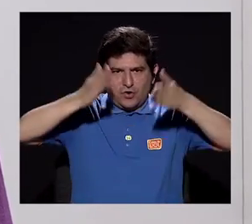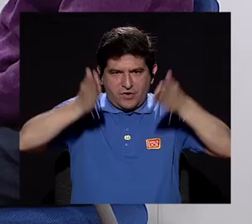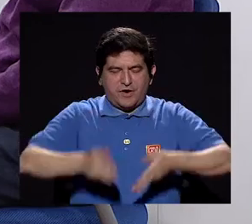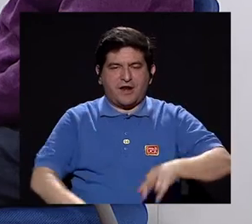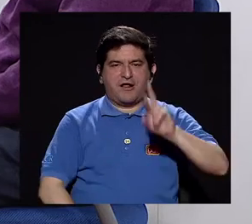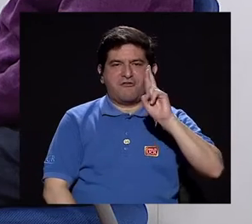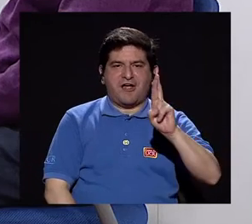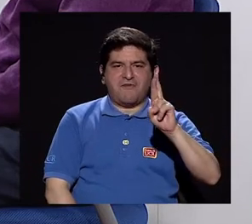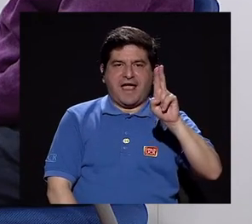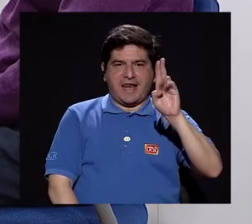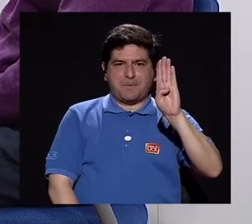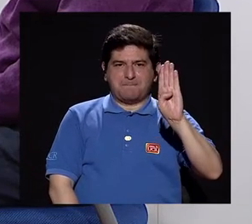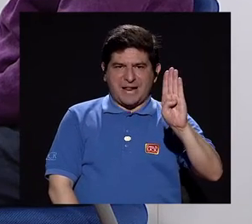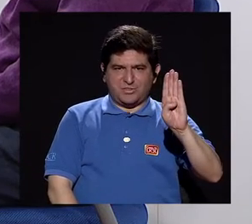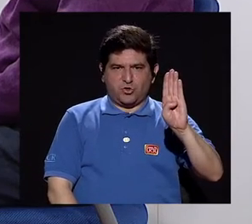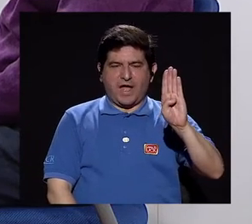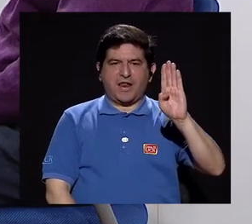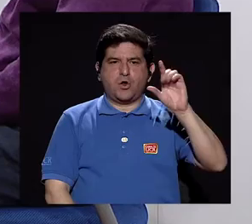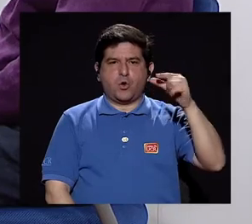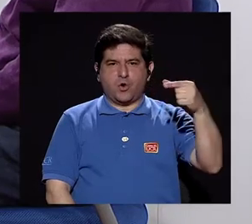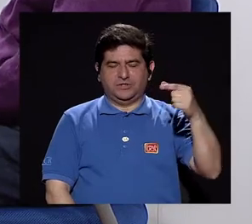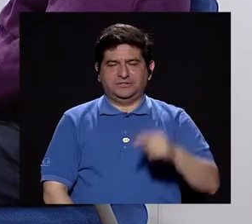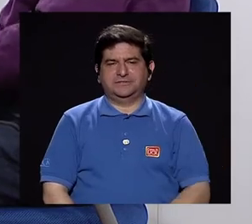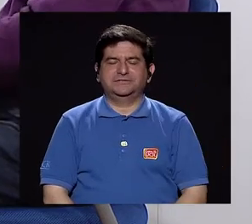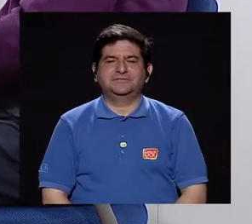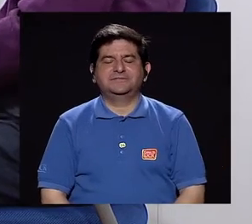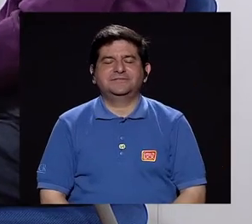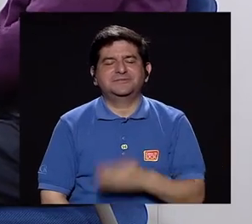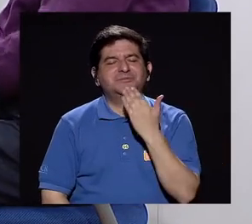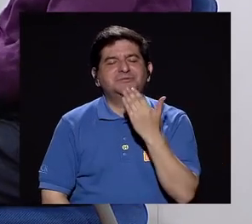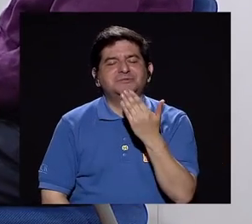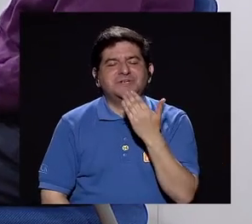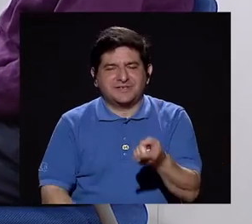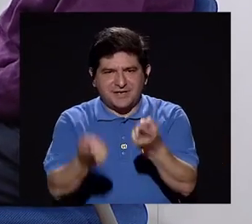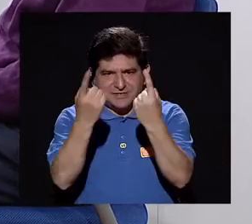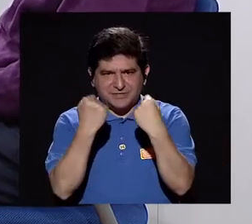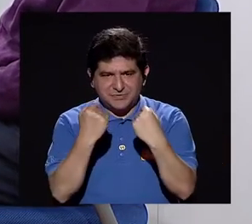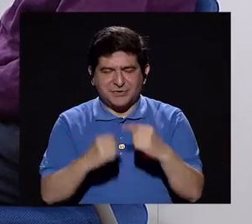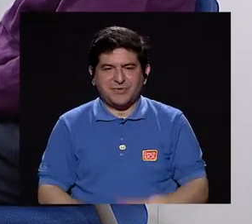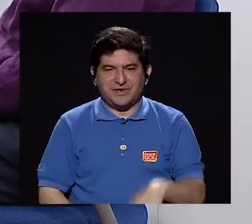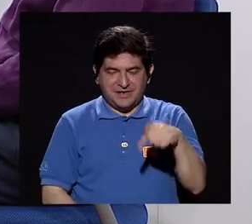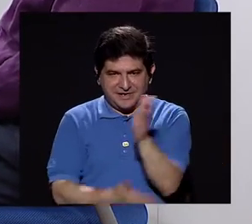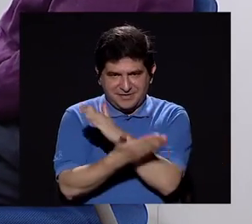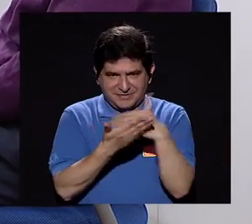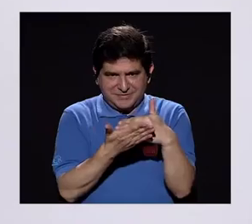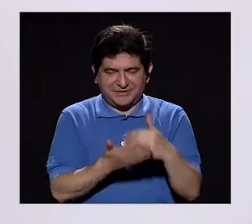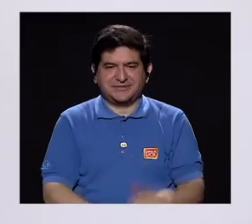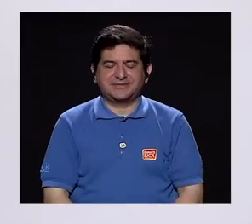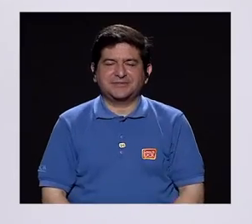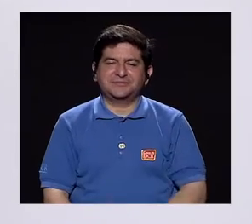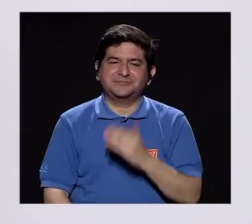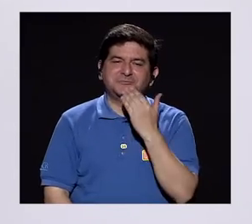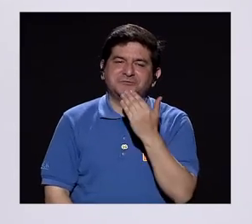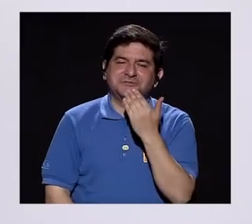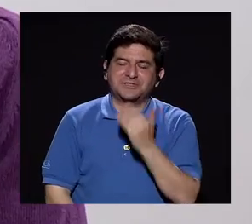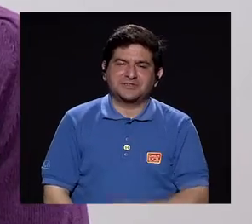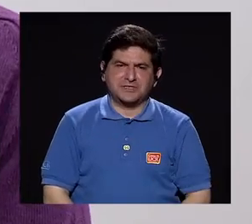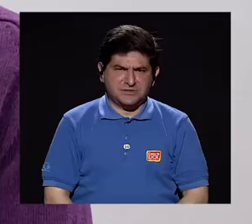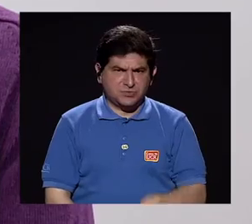rafael baltodano golding rafael muchísimas gracias por estar con nosotros en este segmento